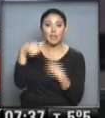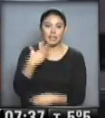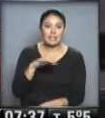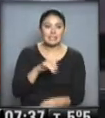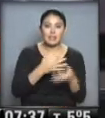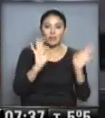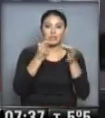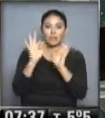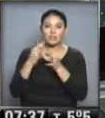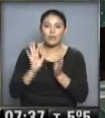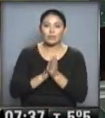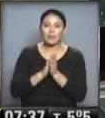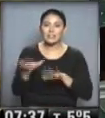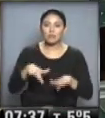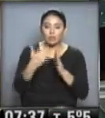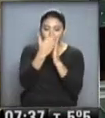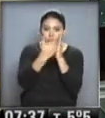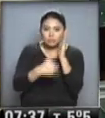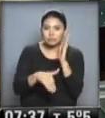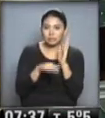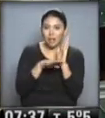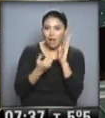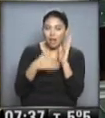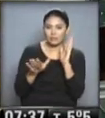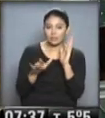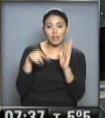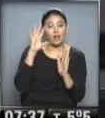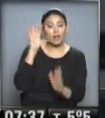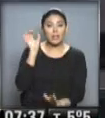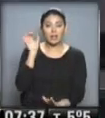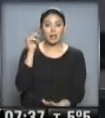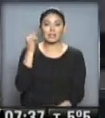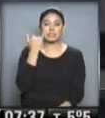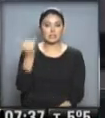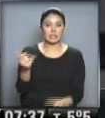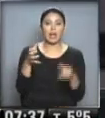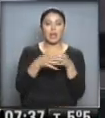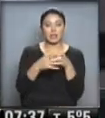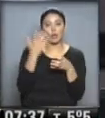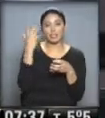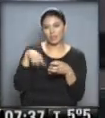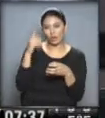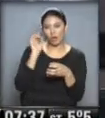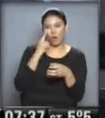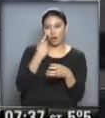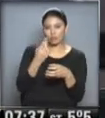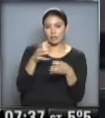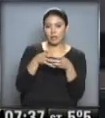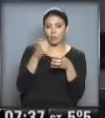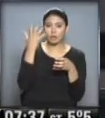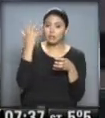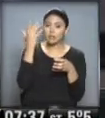sacó de la situación angustiosa del descenso. Recordemos que, bueno, ya armó el equipo de Tigre, esto ya lo más conocido, ¿no? El equipo de Tigre que